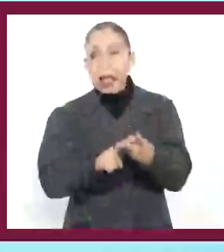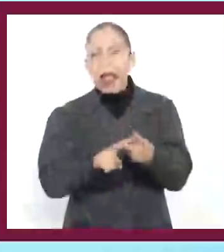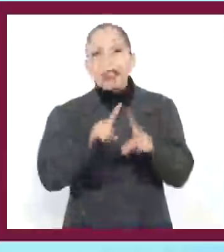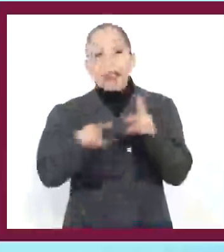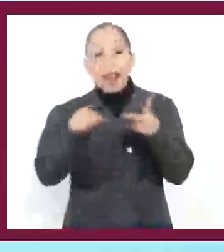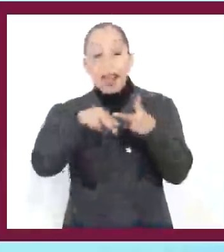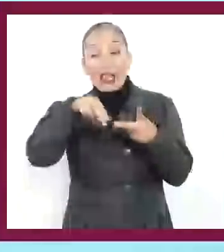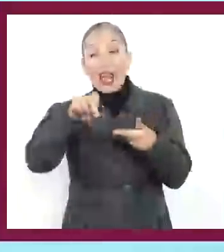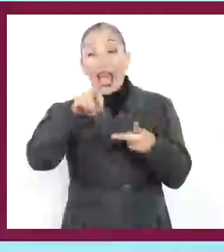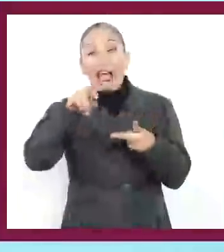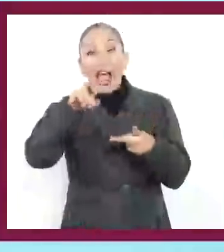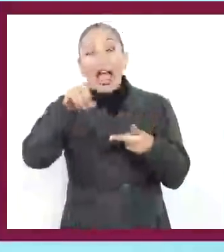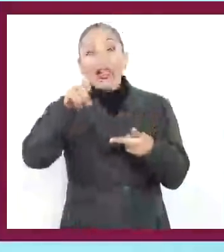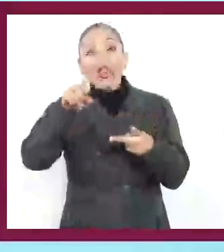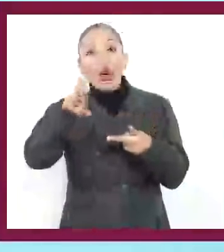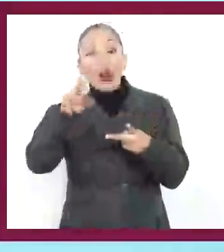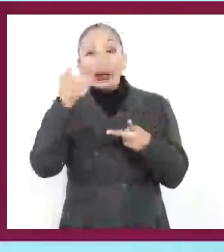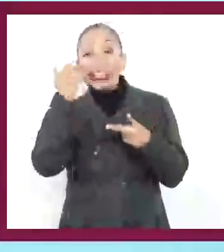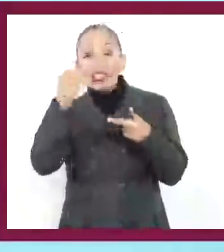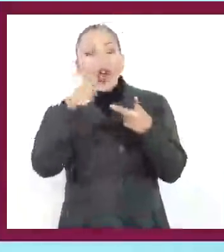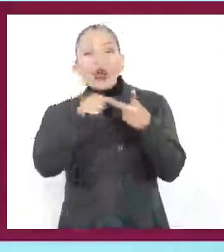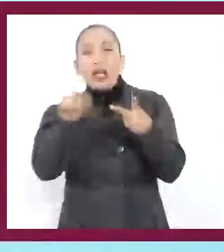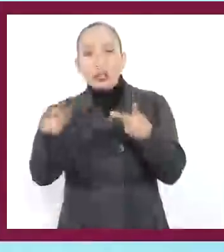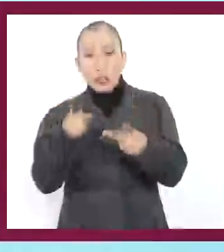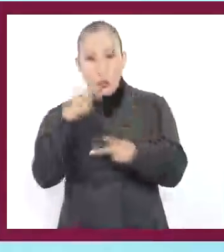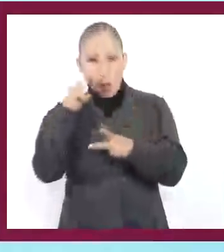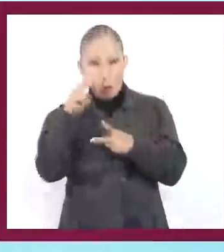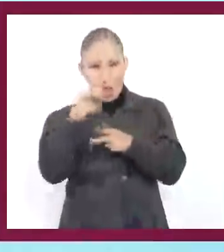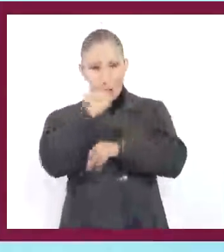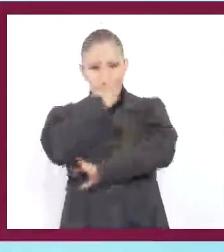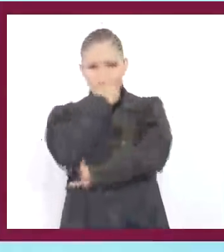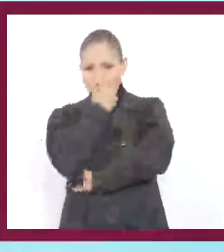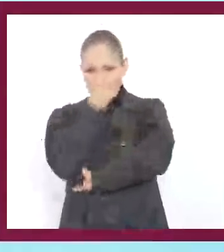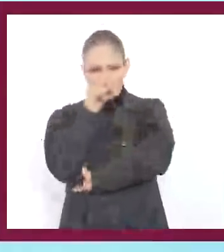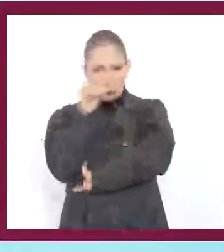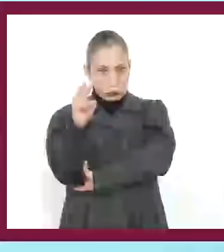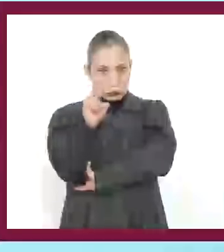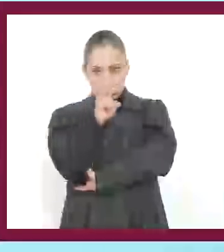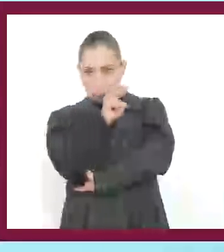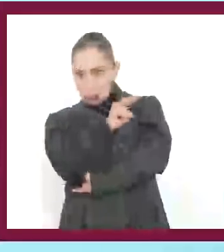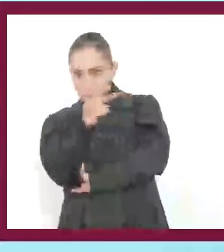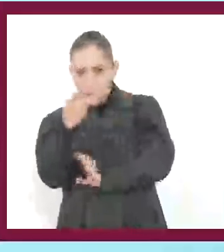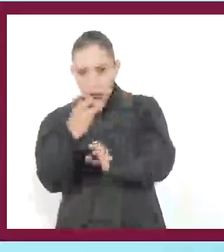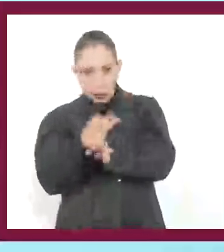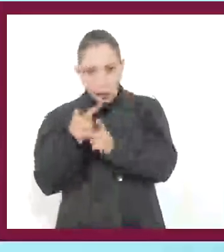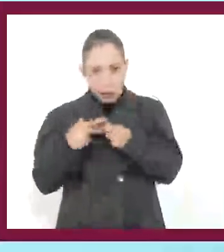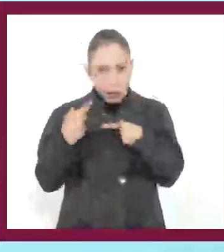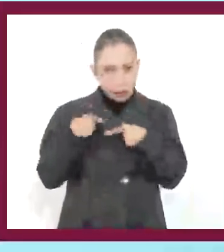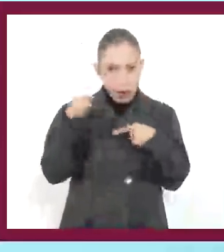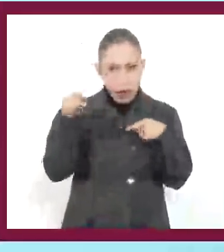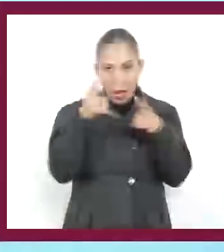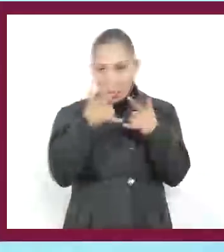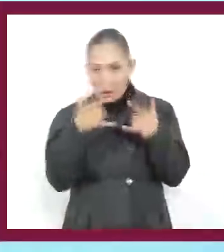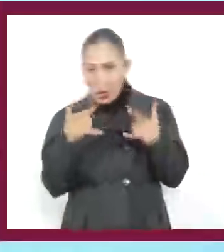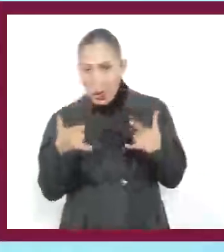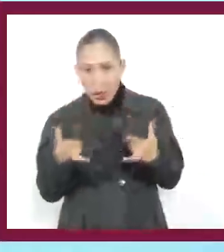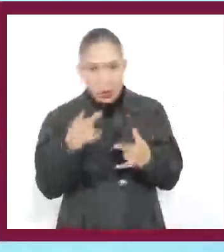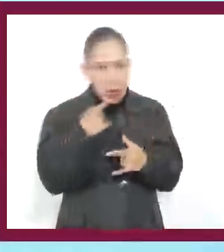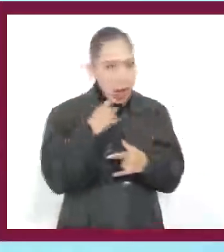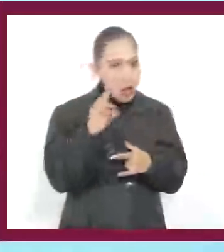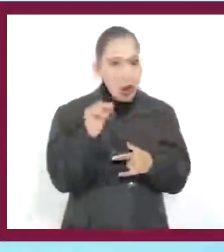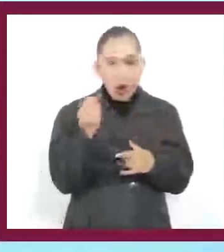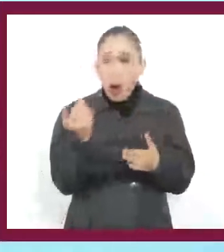al narrador testigo, que es un espectador que observa los hechos y a los personajes de la historia y